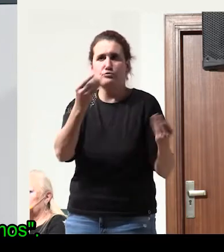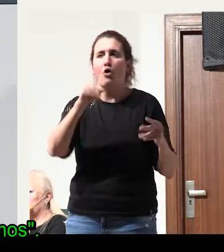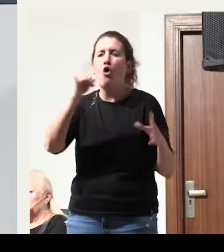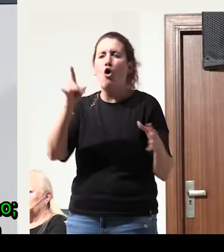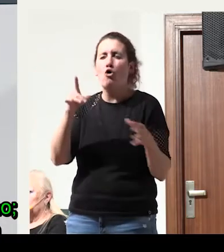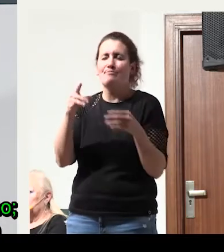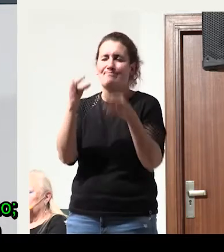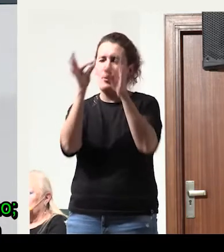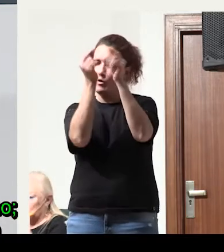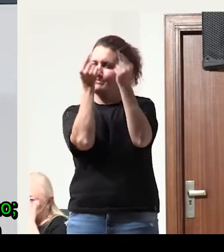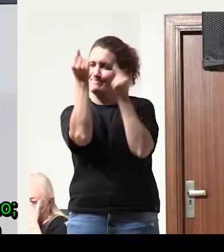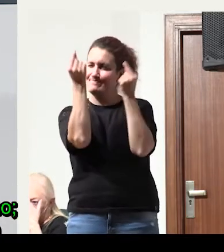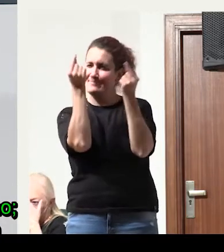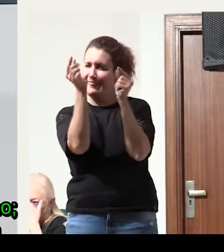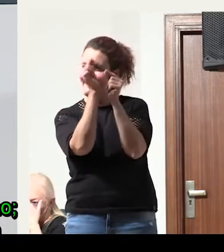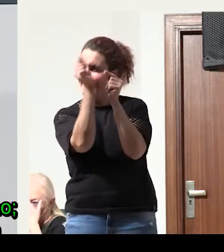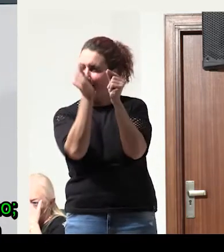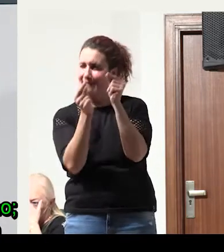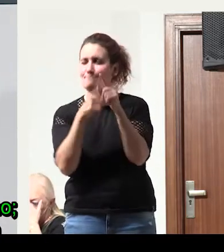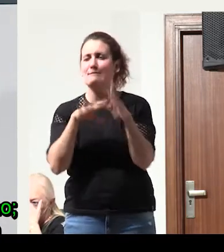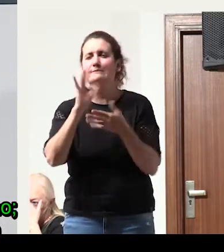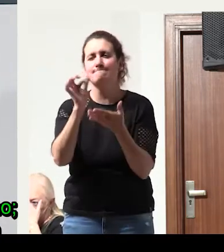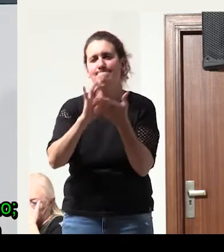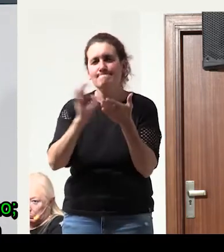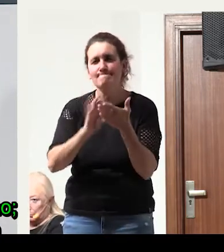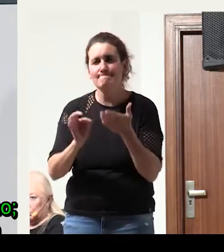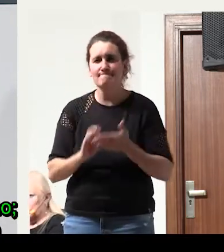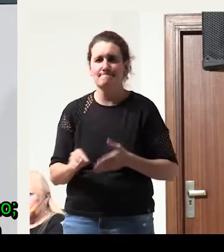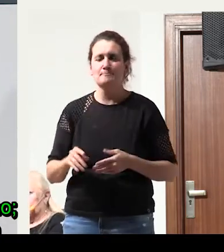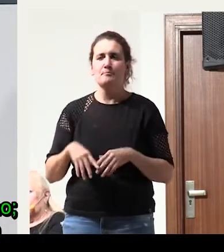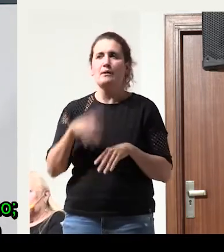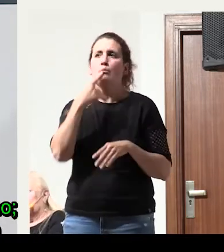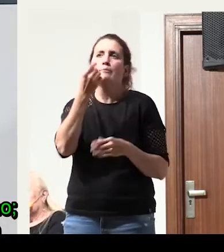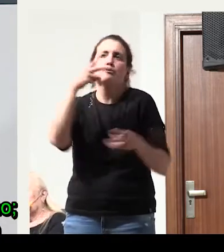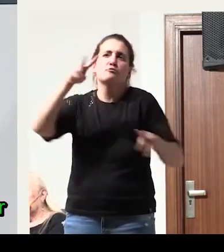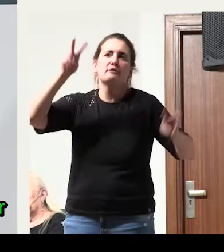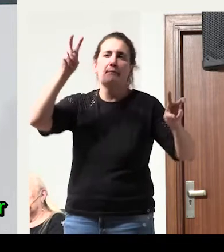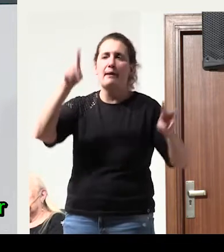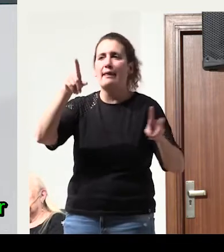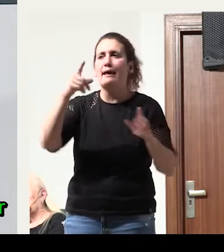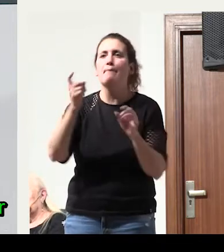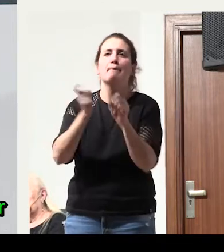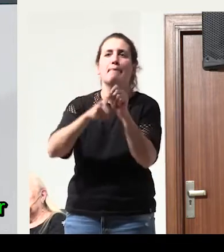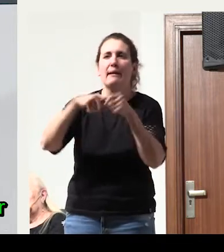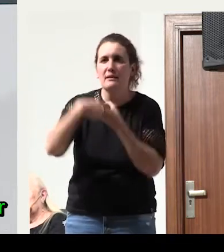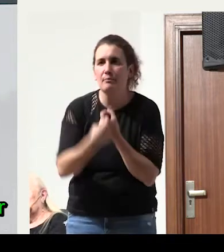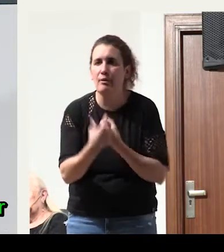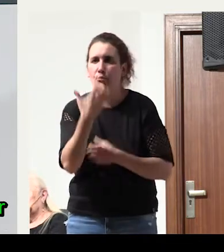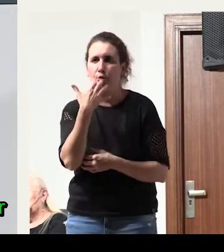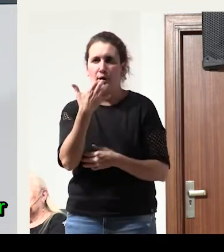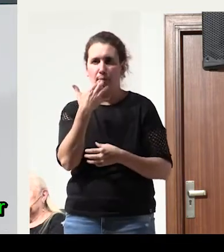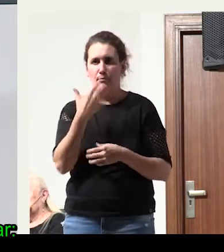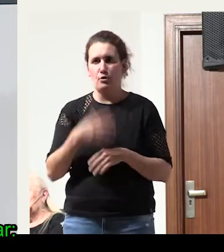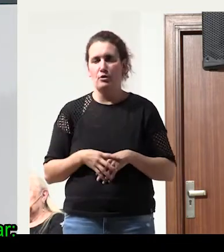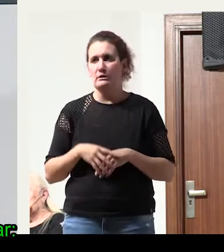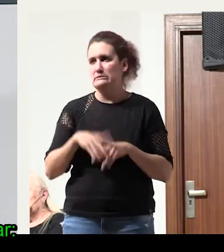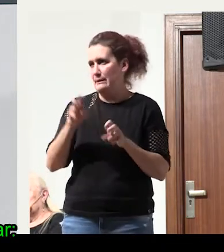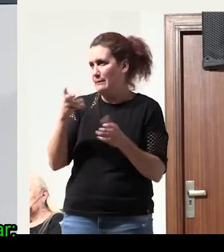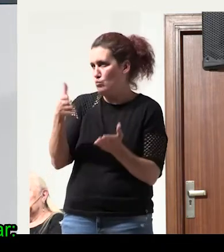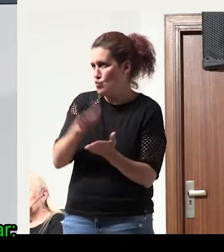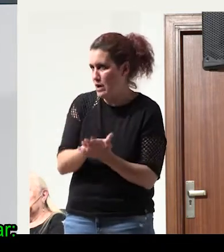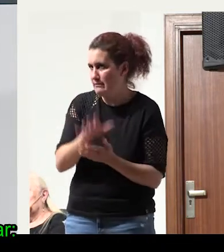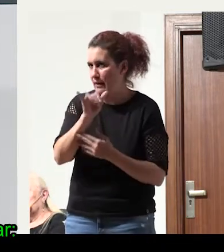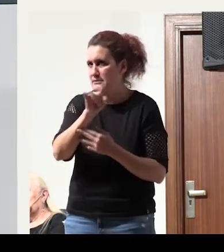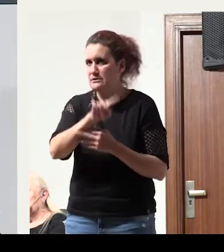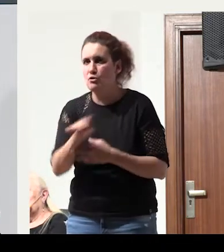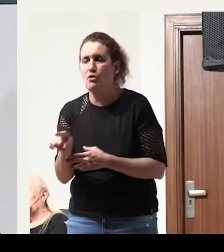que ya vemos. Entonces ahí se puede hablar de mucho, se puede hablar del tema de eso, de la participación en temas que tienen que ver con la muerte, pero también se puede